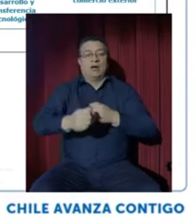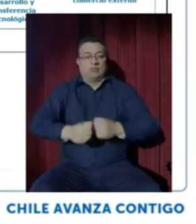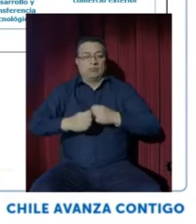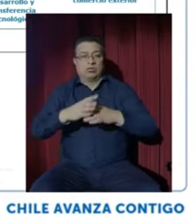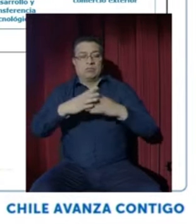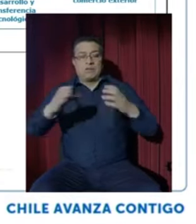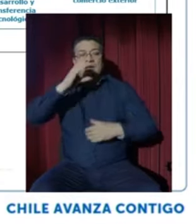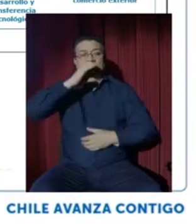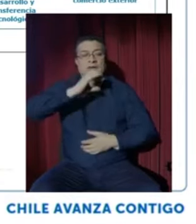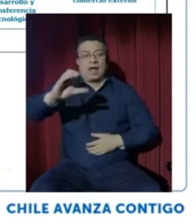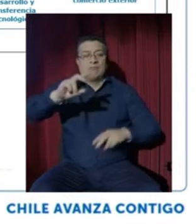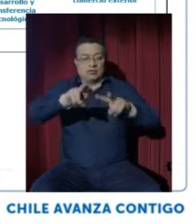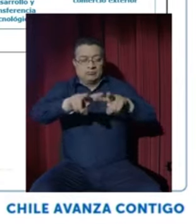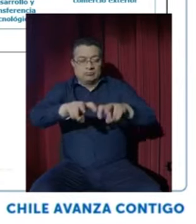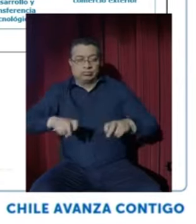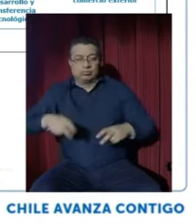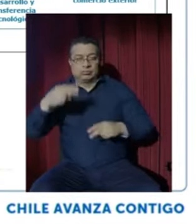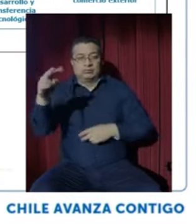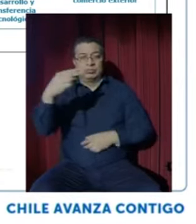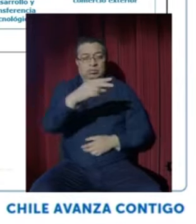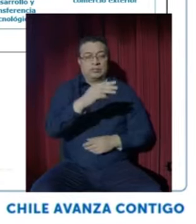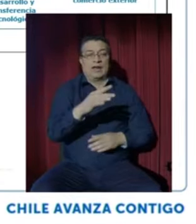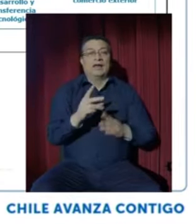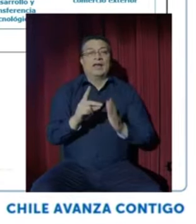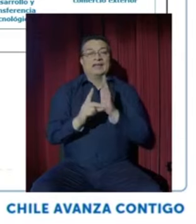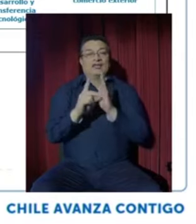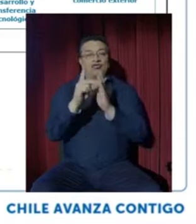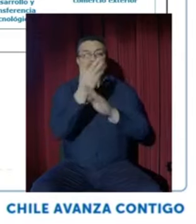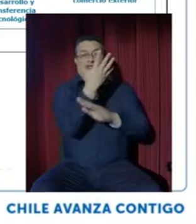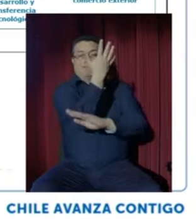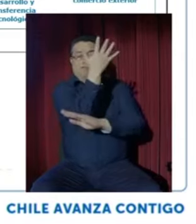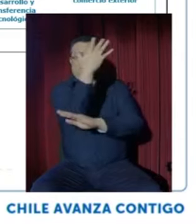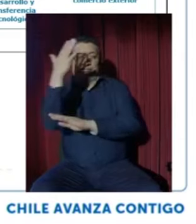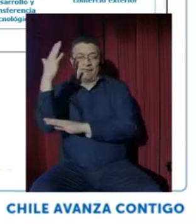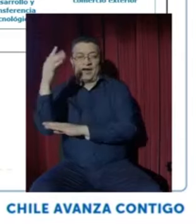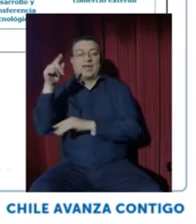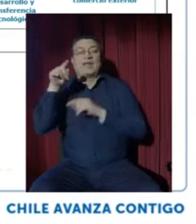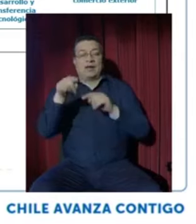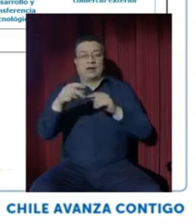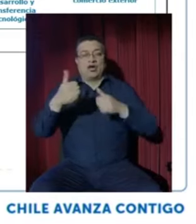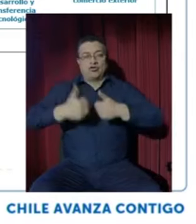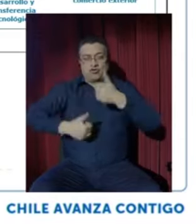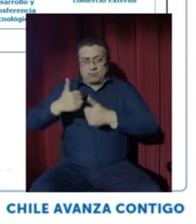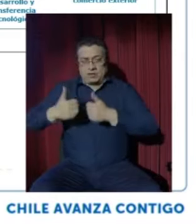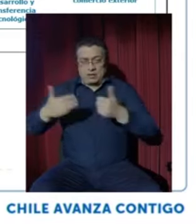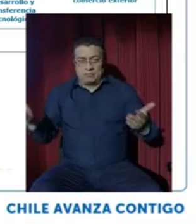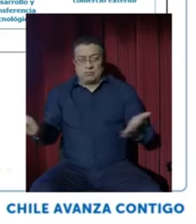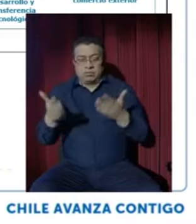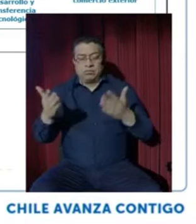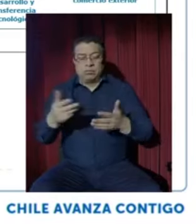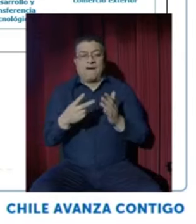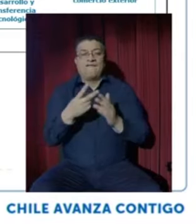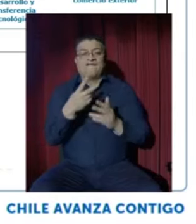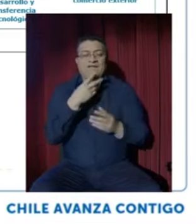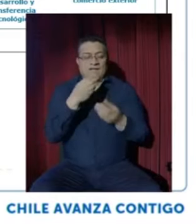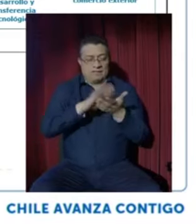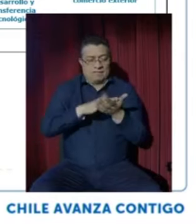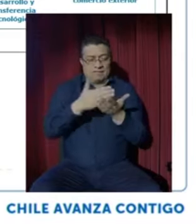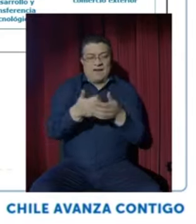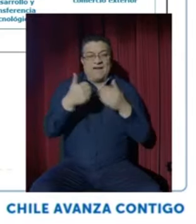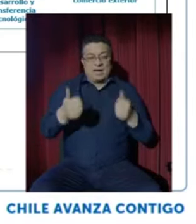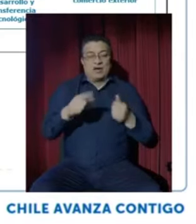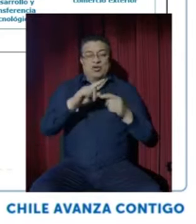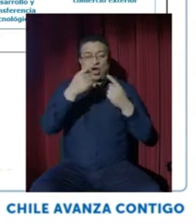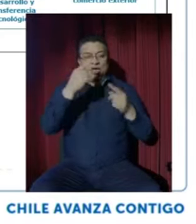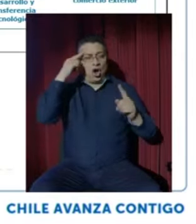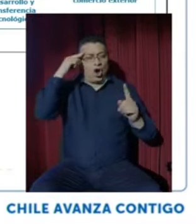familiar campesina el desarrollo forestal incremento en la competitividad etcétera desarrollo de buen vivir hay una serie de objetivos que están